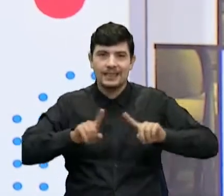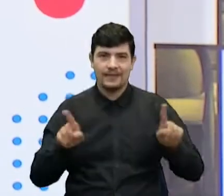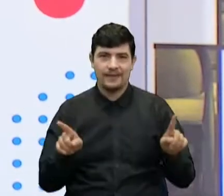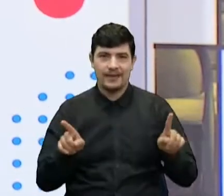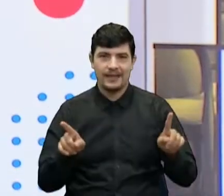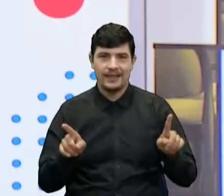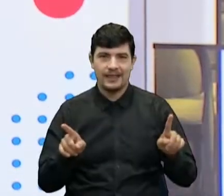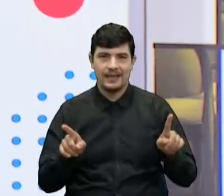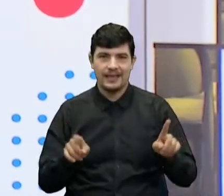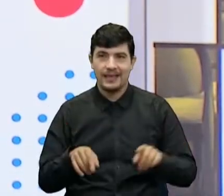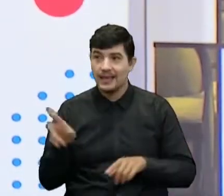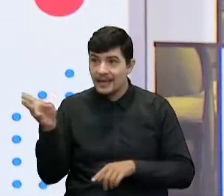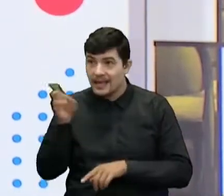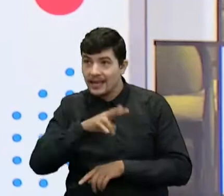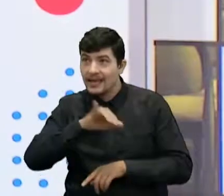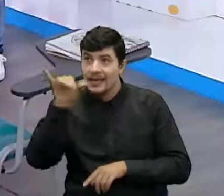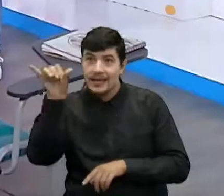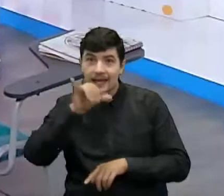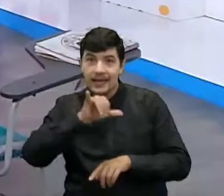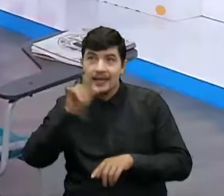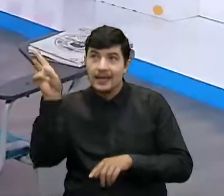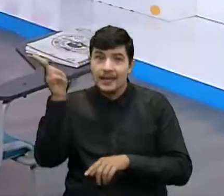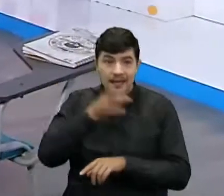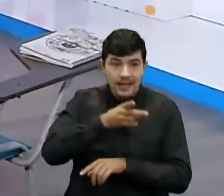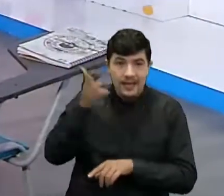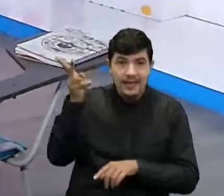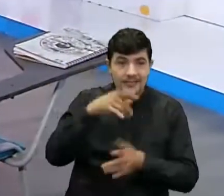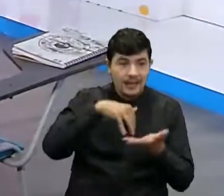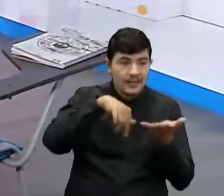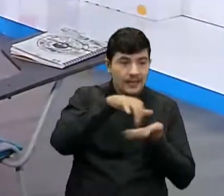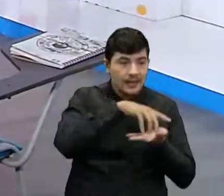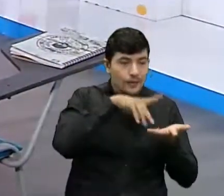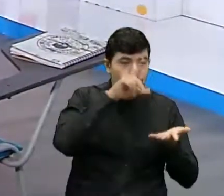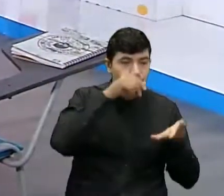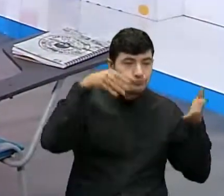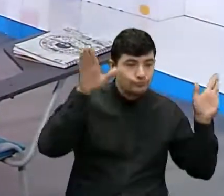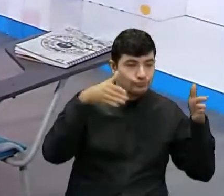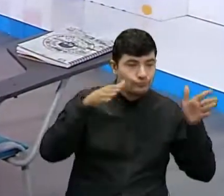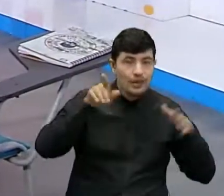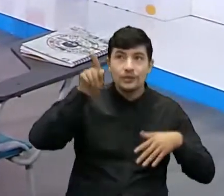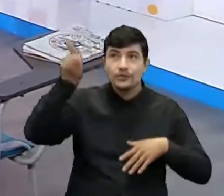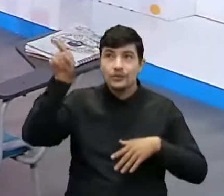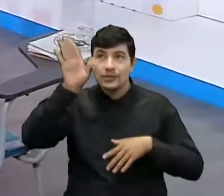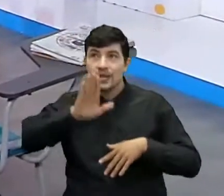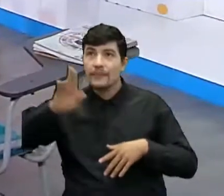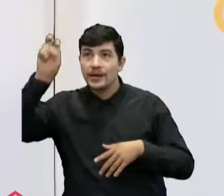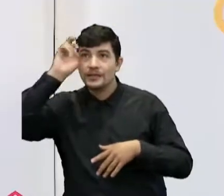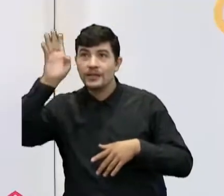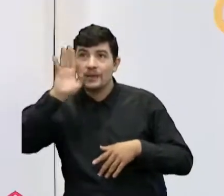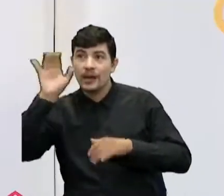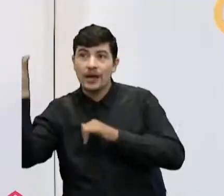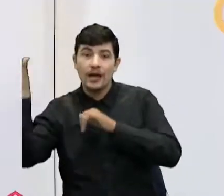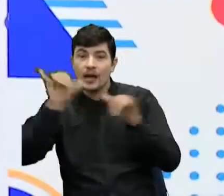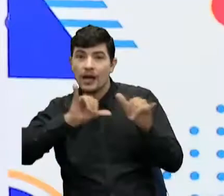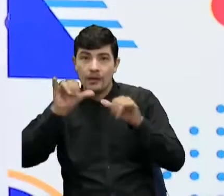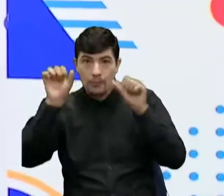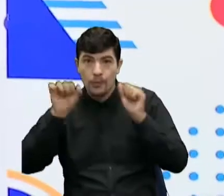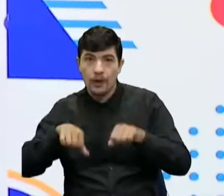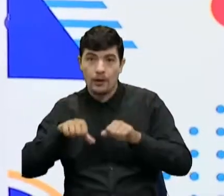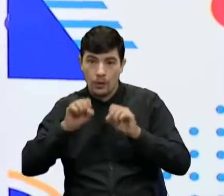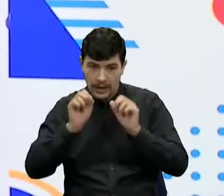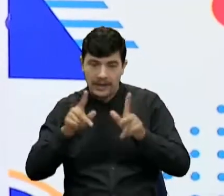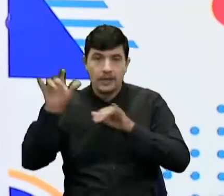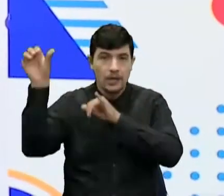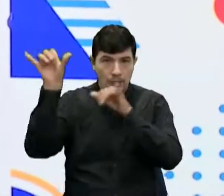entre ellos no se reproducen Ahí está Muy bien O sea que ya ahí Pues pasamos al concepto de población ¿Cierto? Que es un grupo de